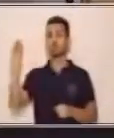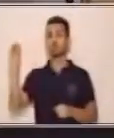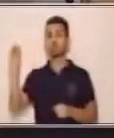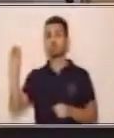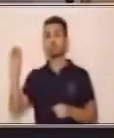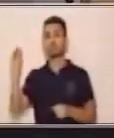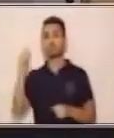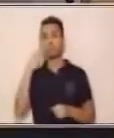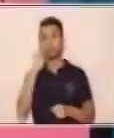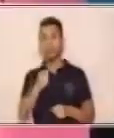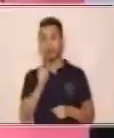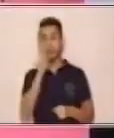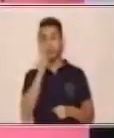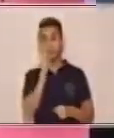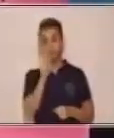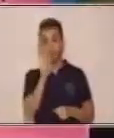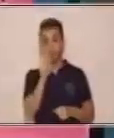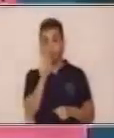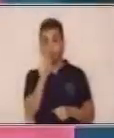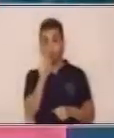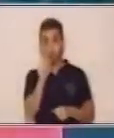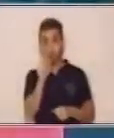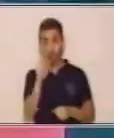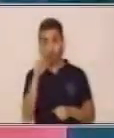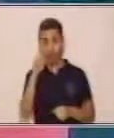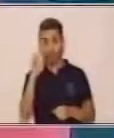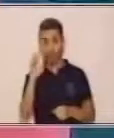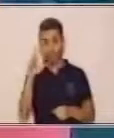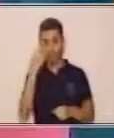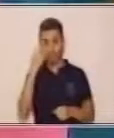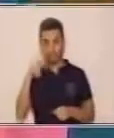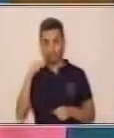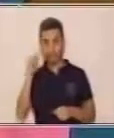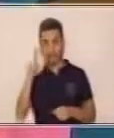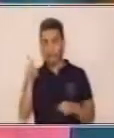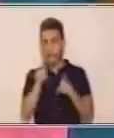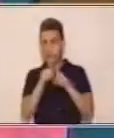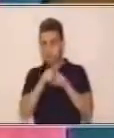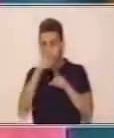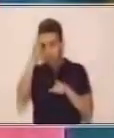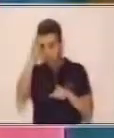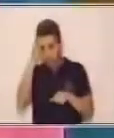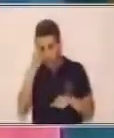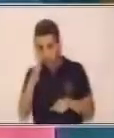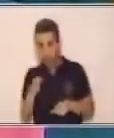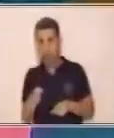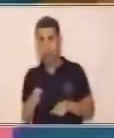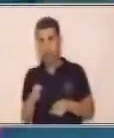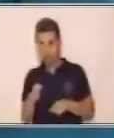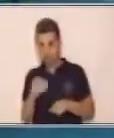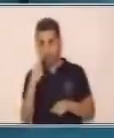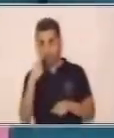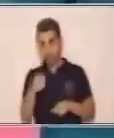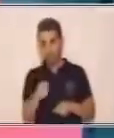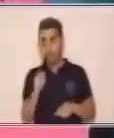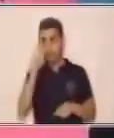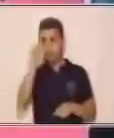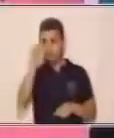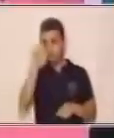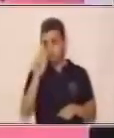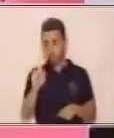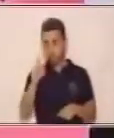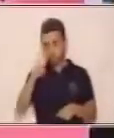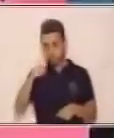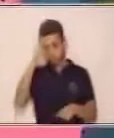los puntos decimales estén en la misma columna. Ok, colocar los puntos de manera que los puntos decimales